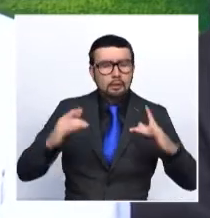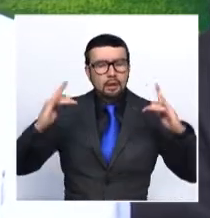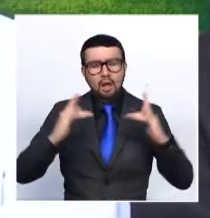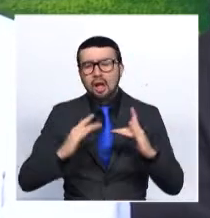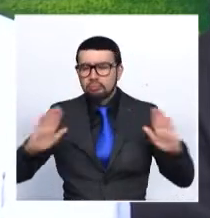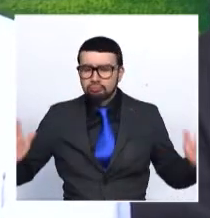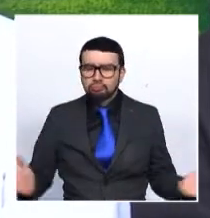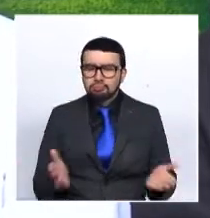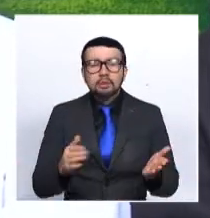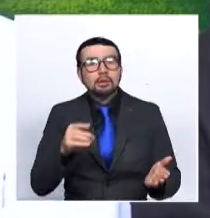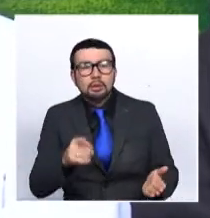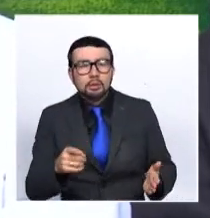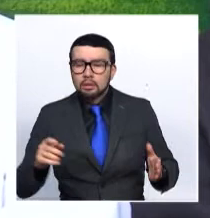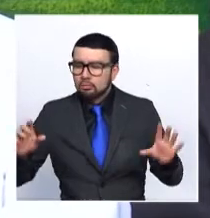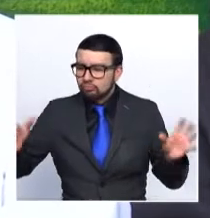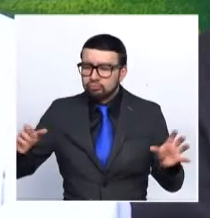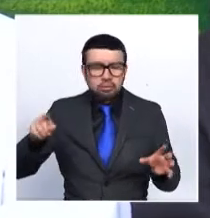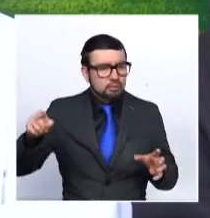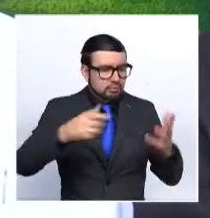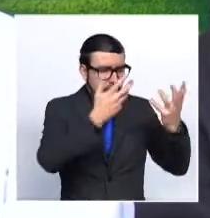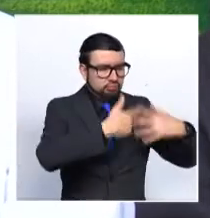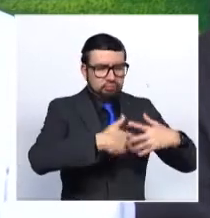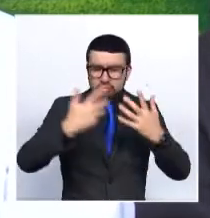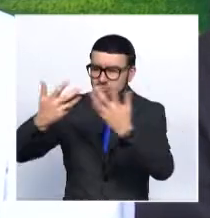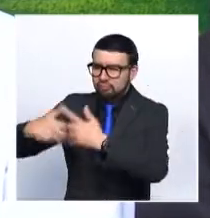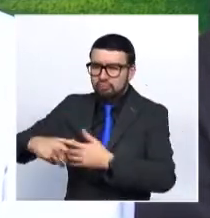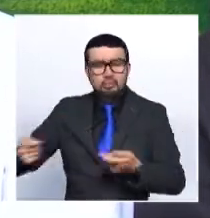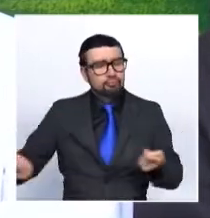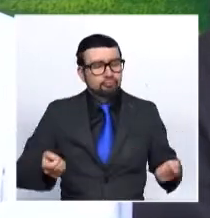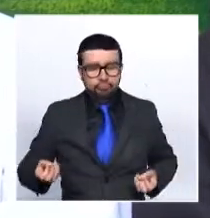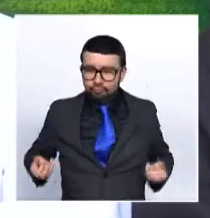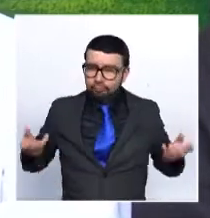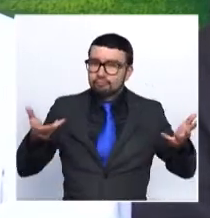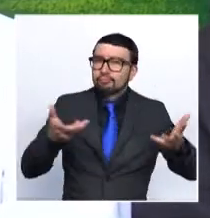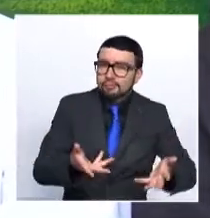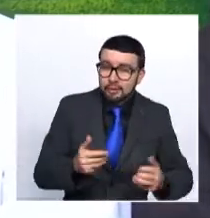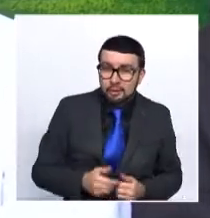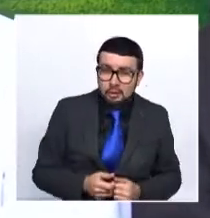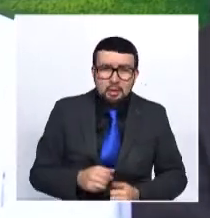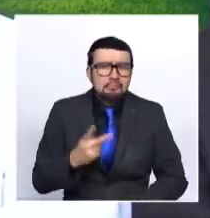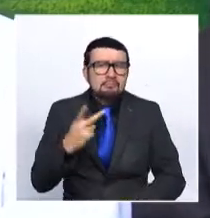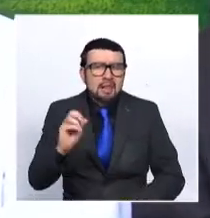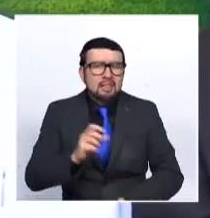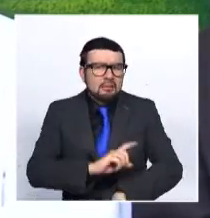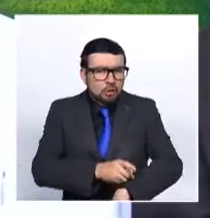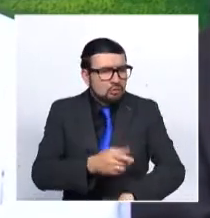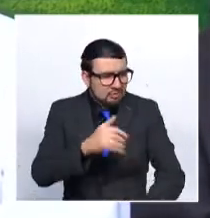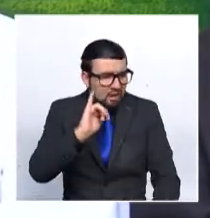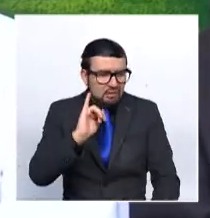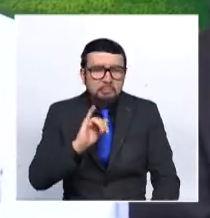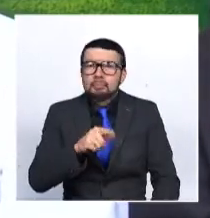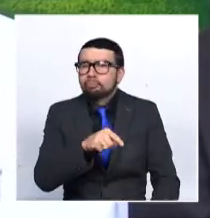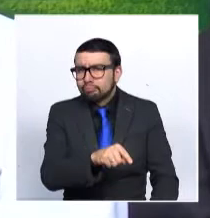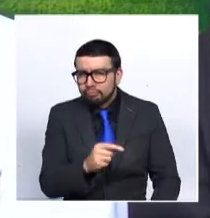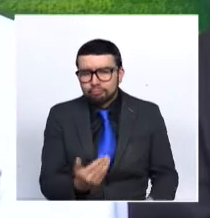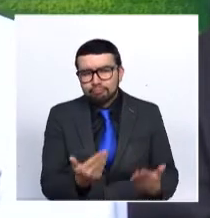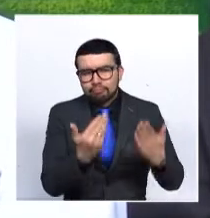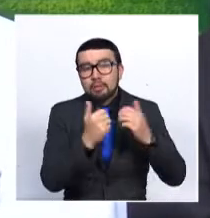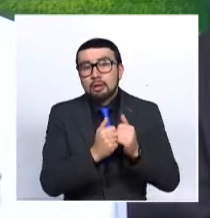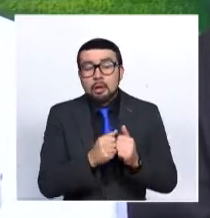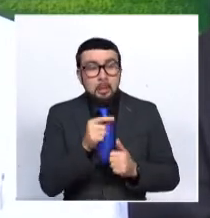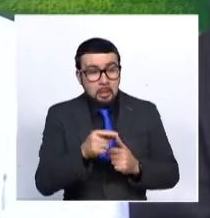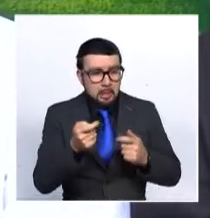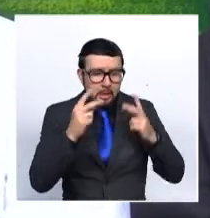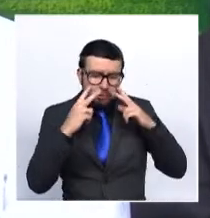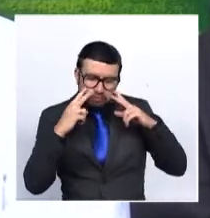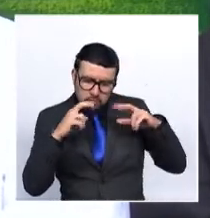unos equipos, con toda una biotecnología disponible a un paciente, cosa que en 20 minutos un paciente lo vamos a